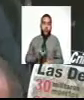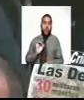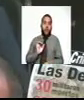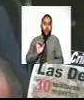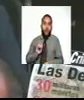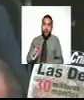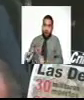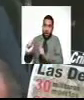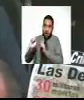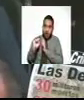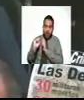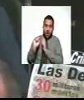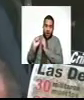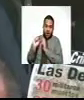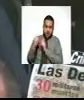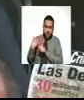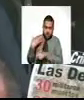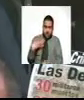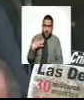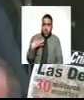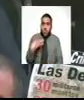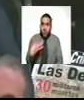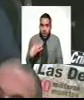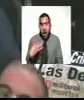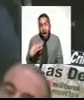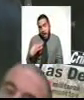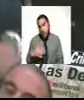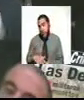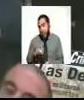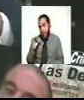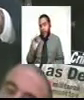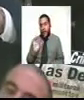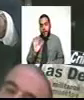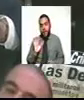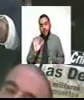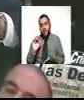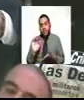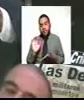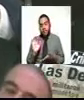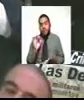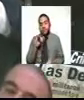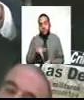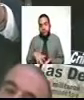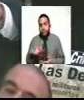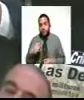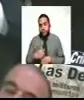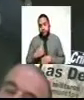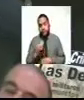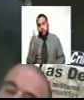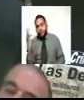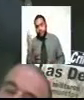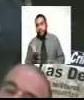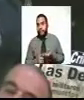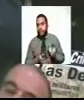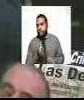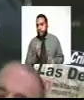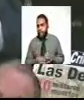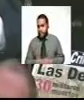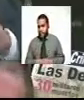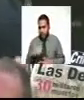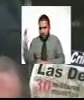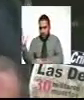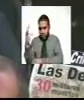el nombramiento, porque en Colombia todavía no hay un sistema que le dé la